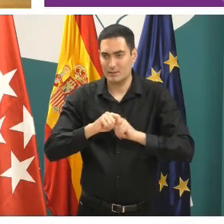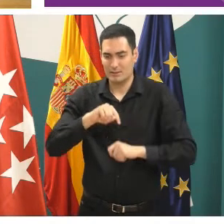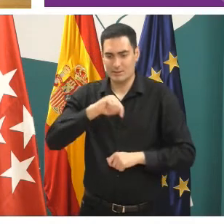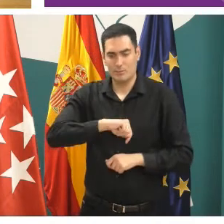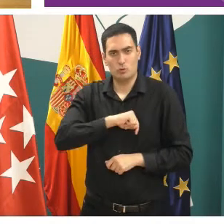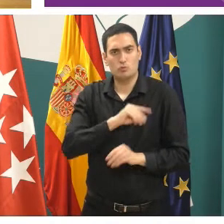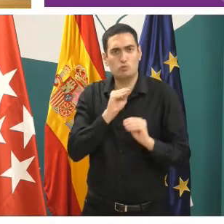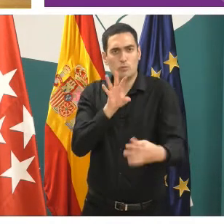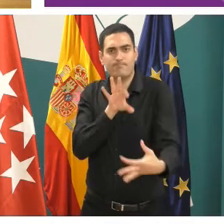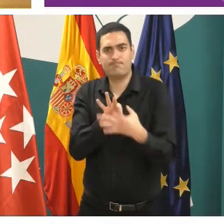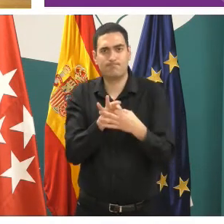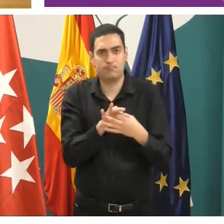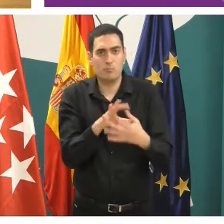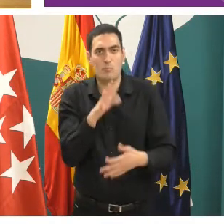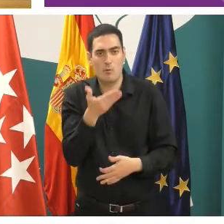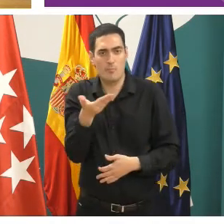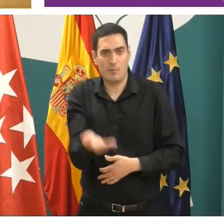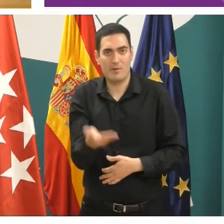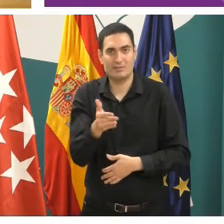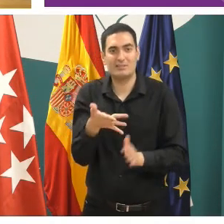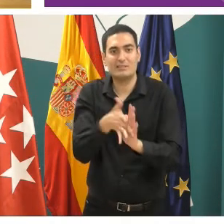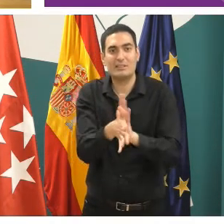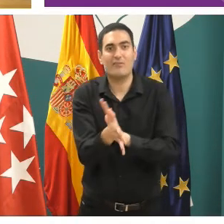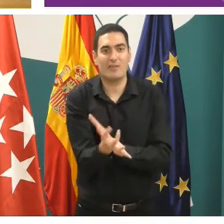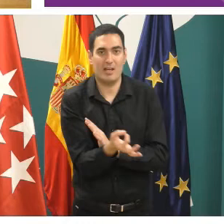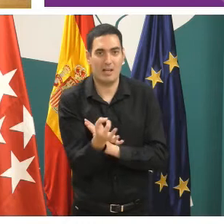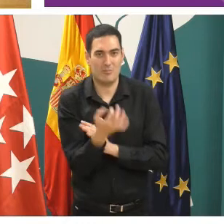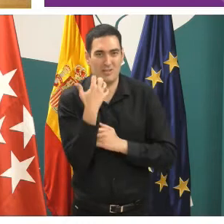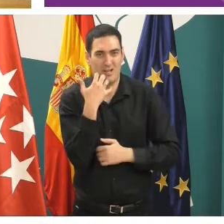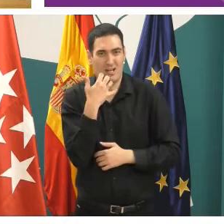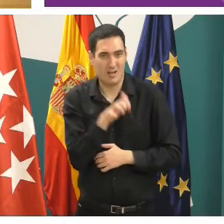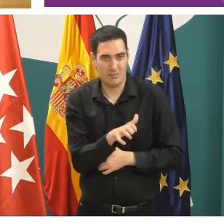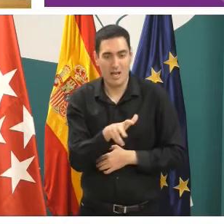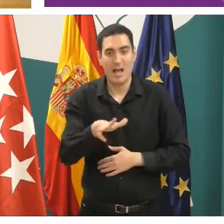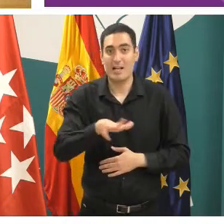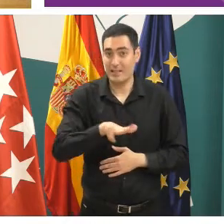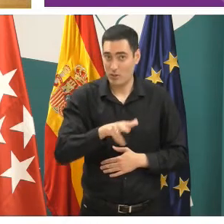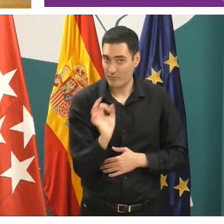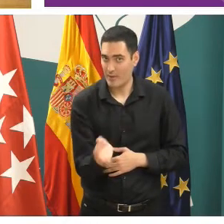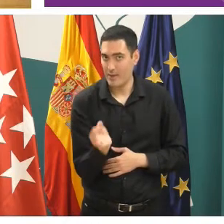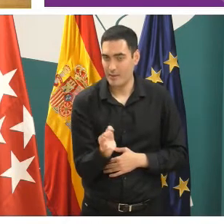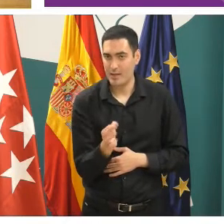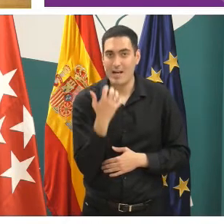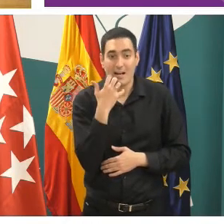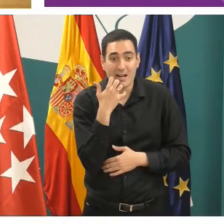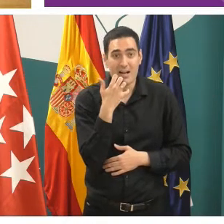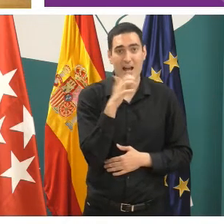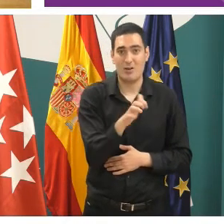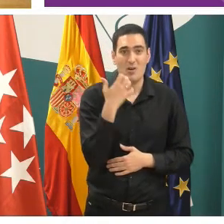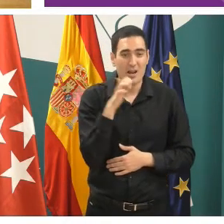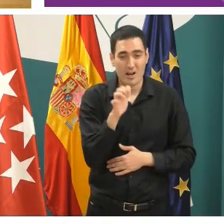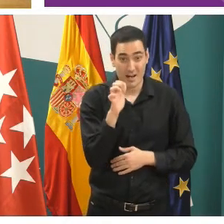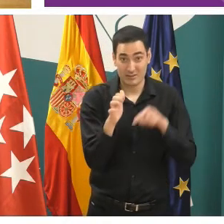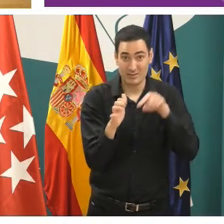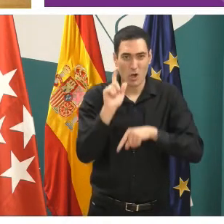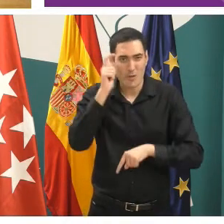la prevalencia que significa el término raro, ¿no? En castellano es verdad que el raro tiene algunas connotaciones que